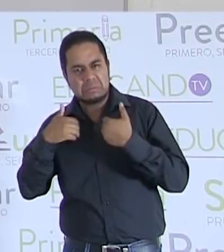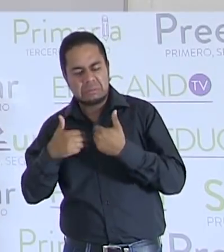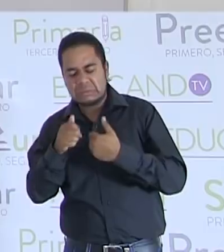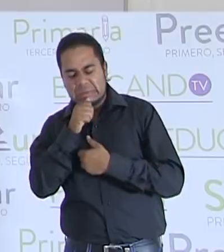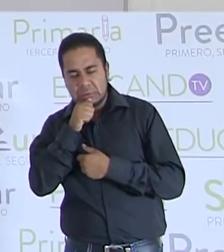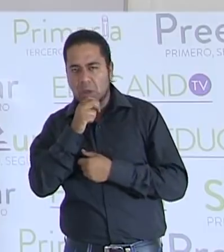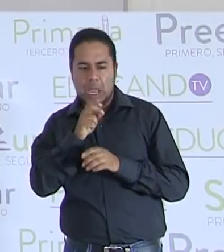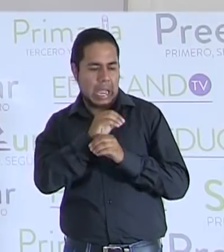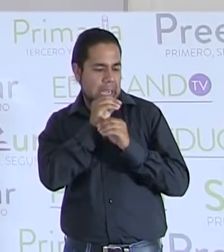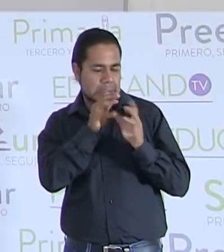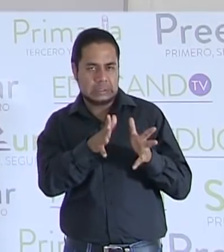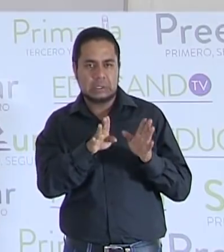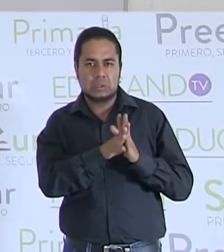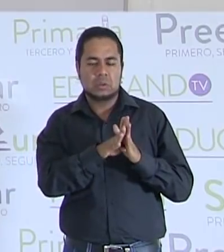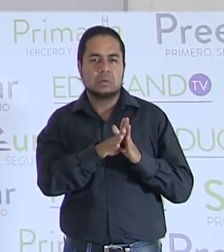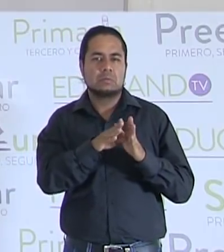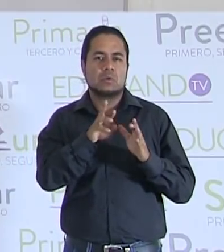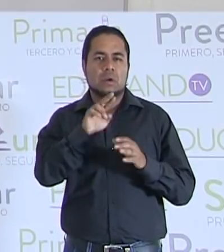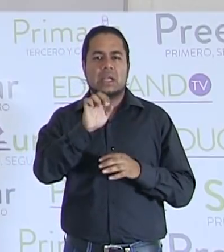más.